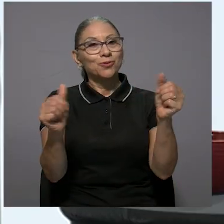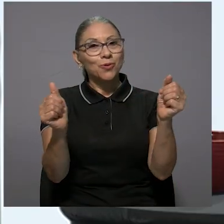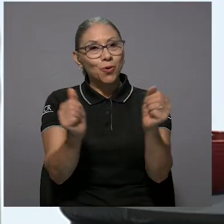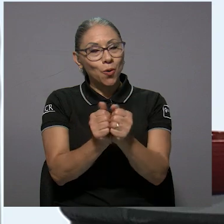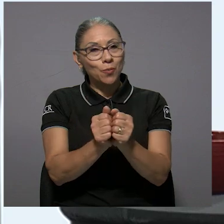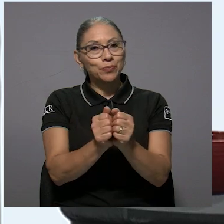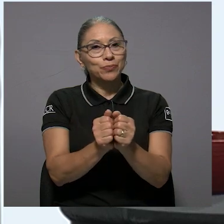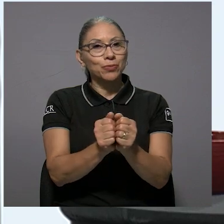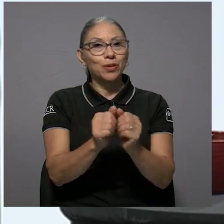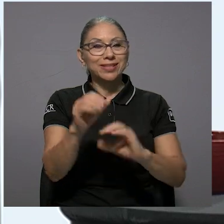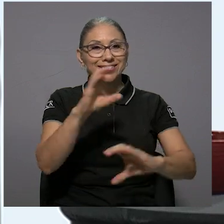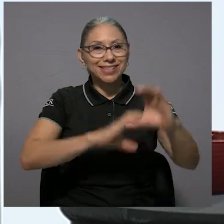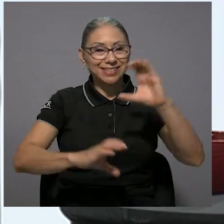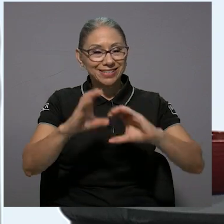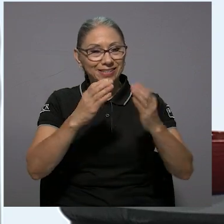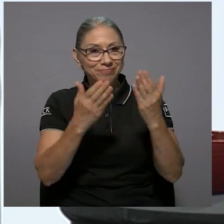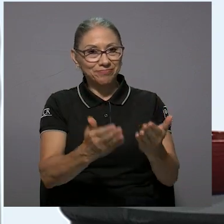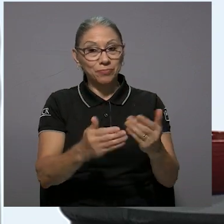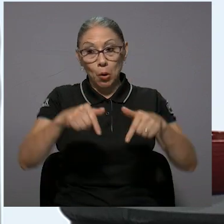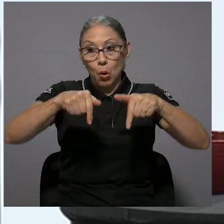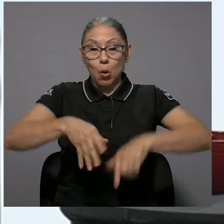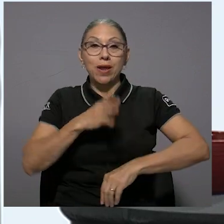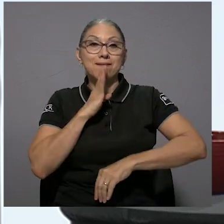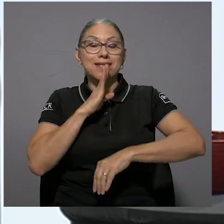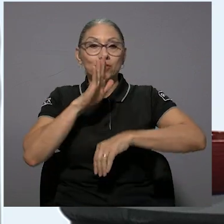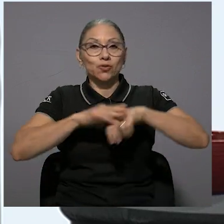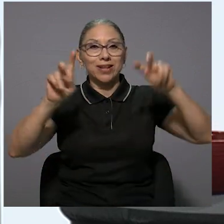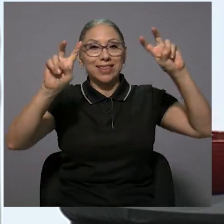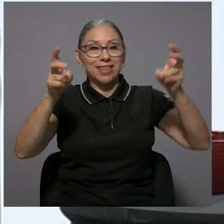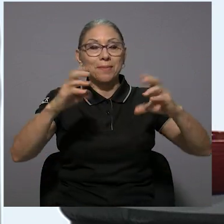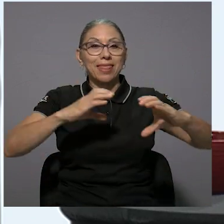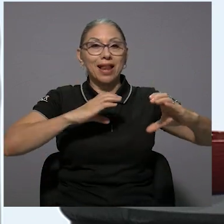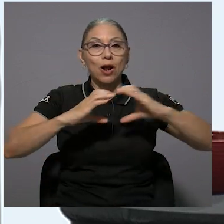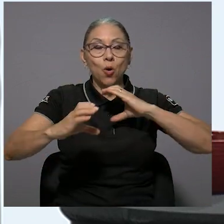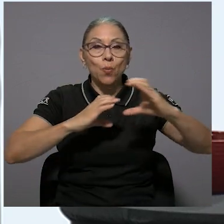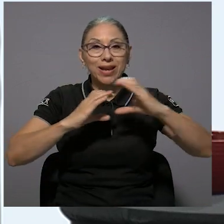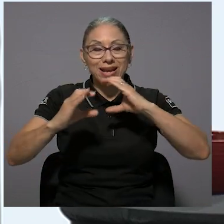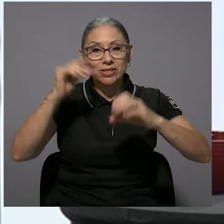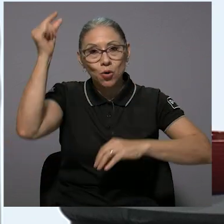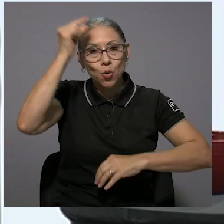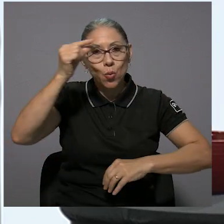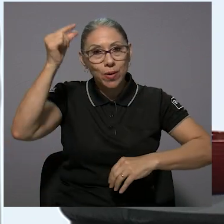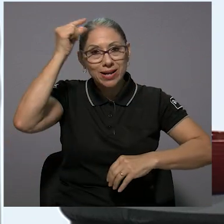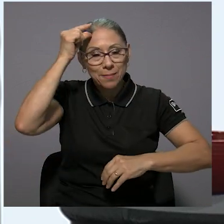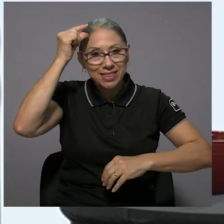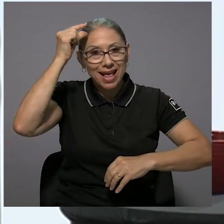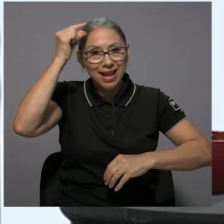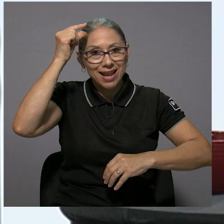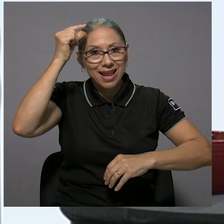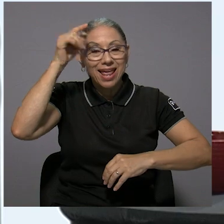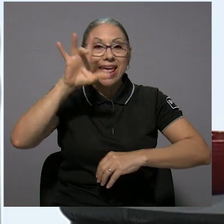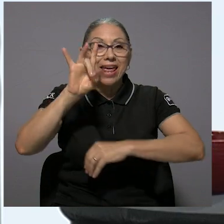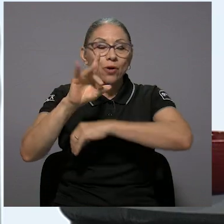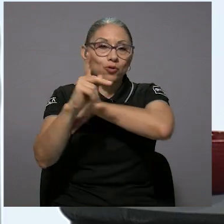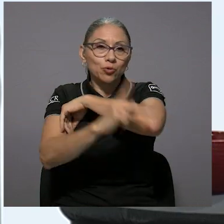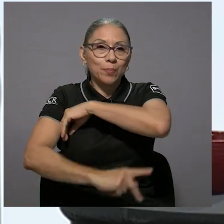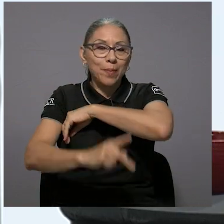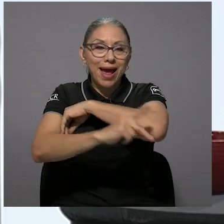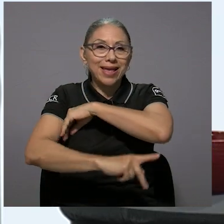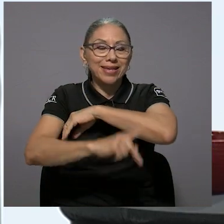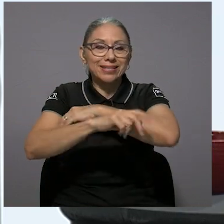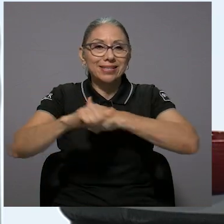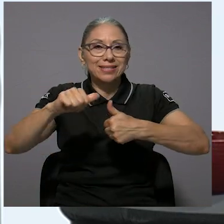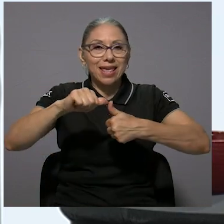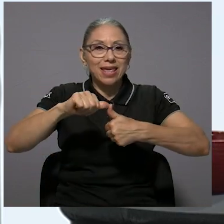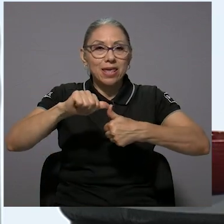Continuamos con Conciencia, el día de hoy abordando el tema de la comunicación gubernamental en 8